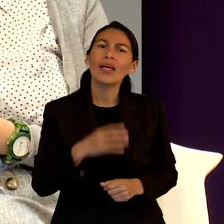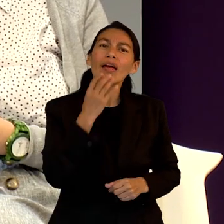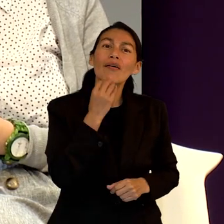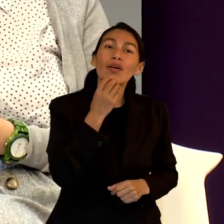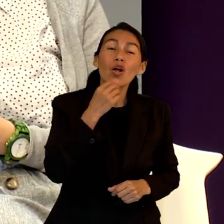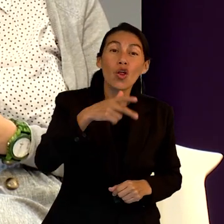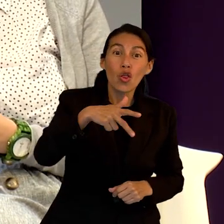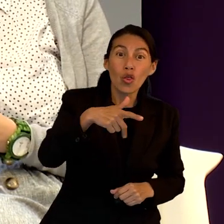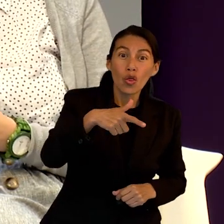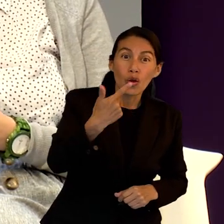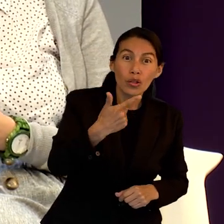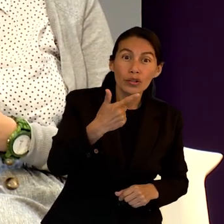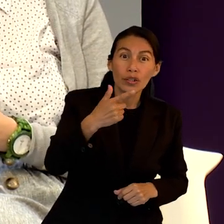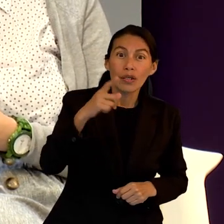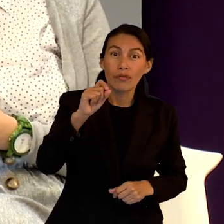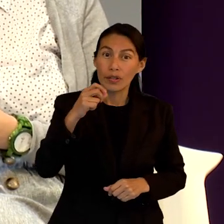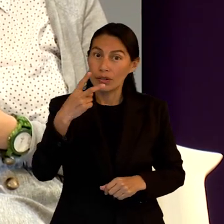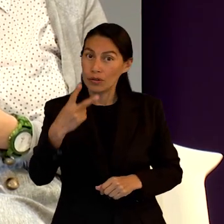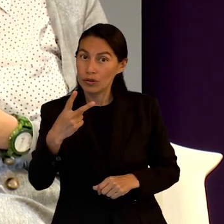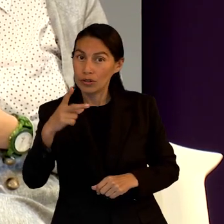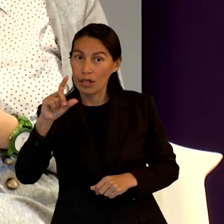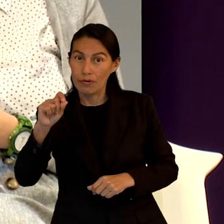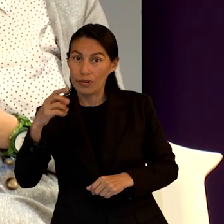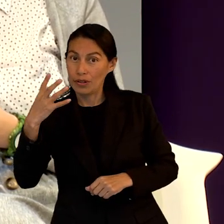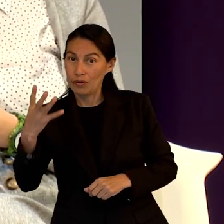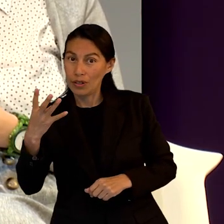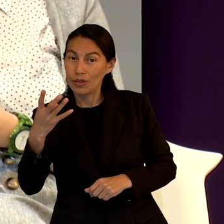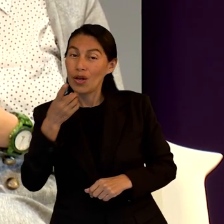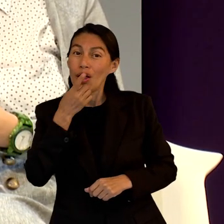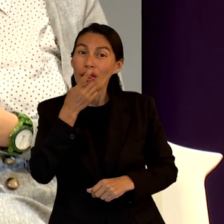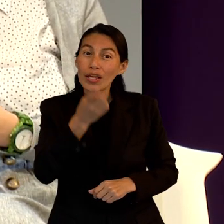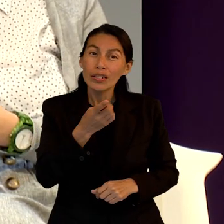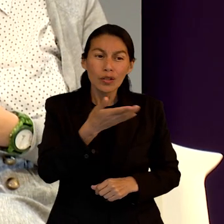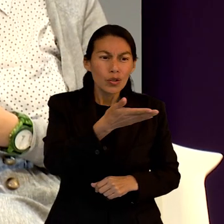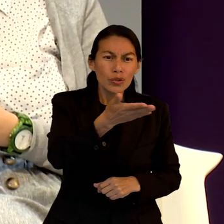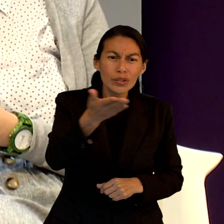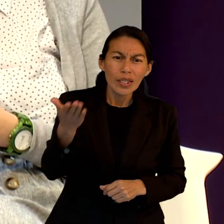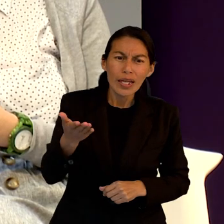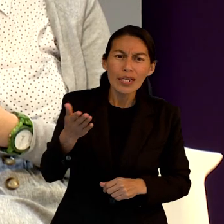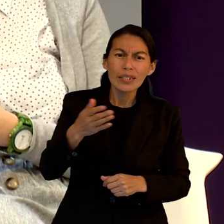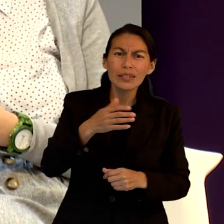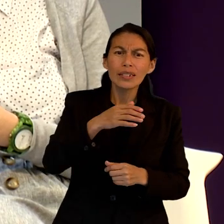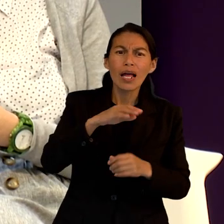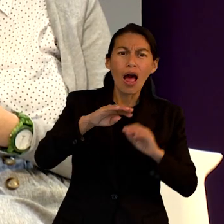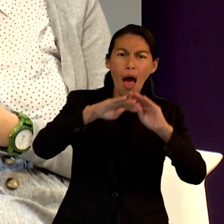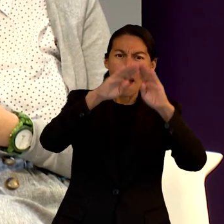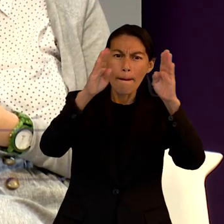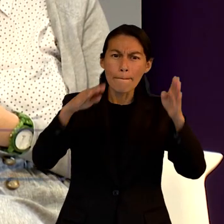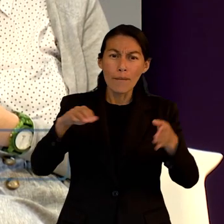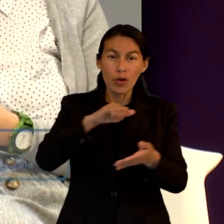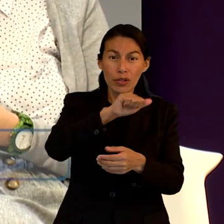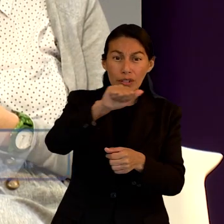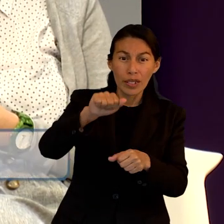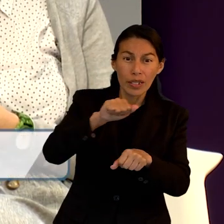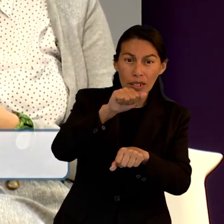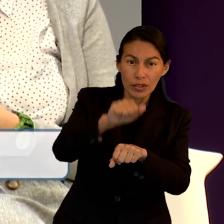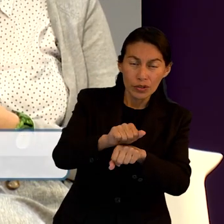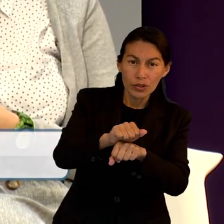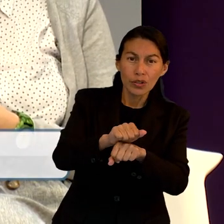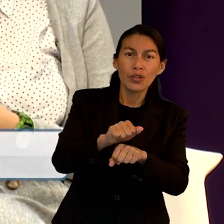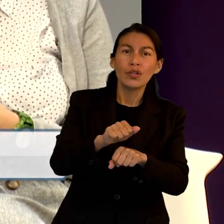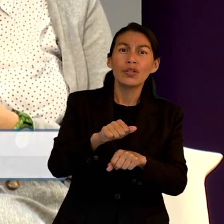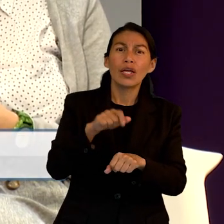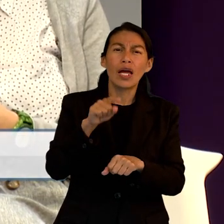22 al 24 dice sino que ustedes sabéis os habéis acercado al monte de sión a la ciudad de dios vivo